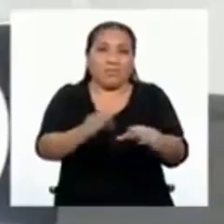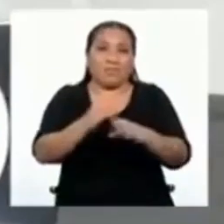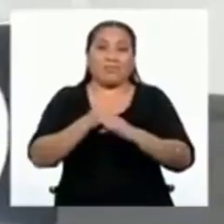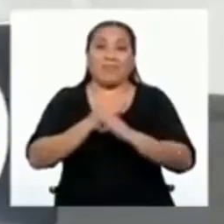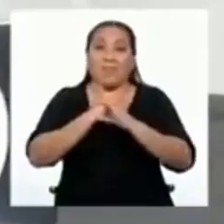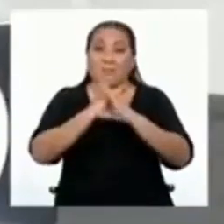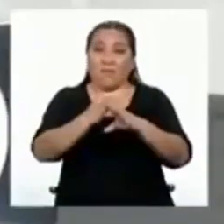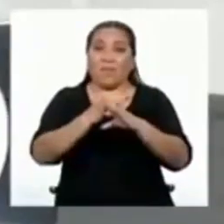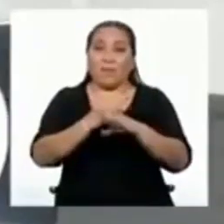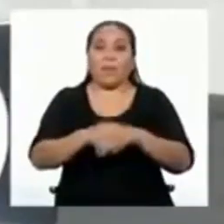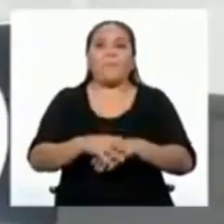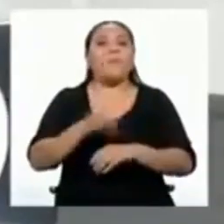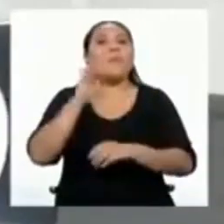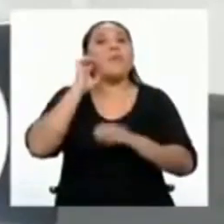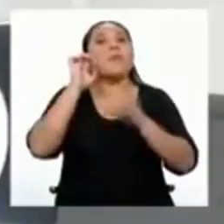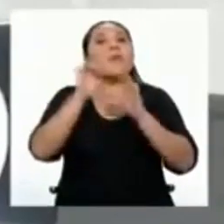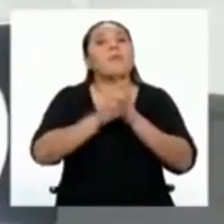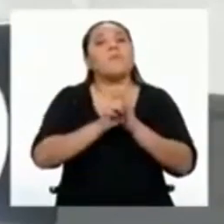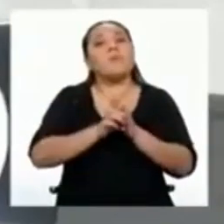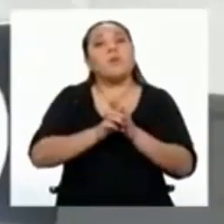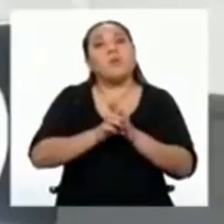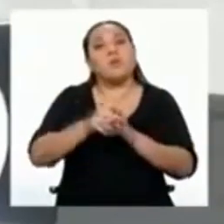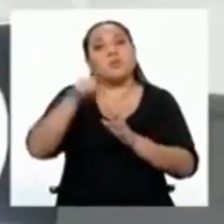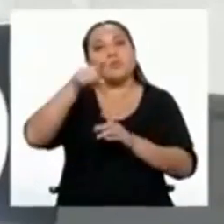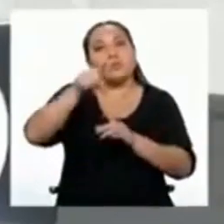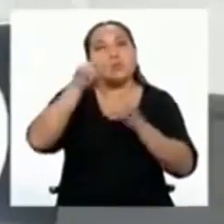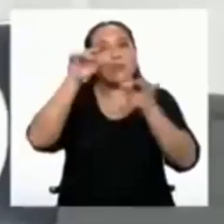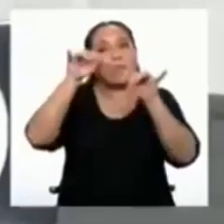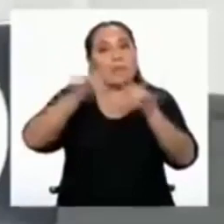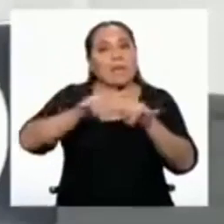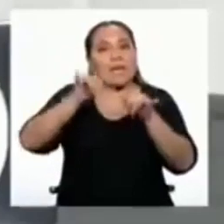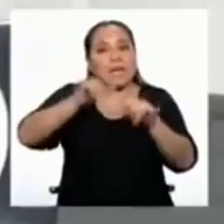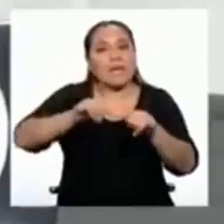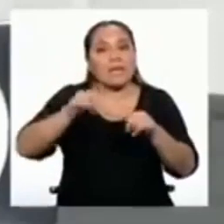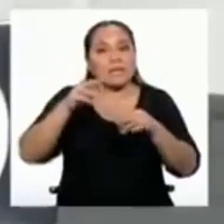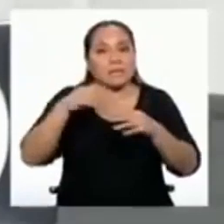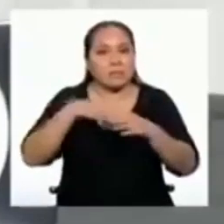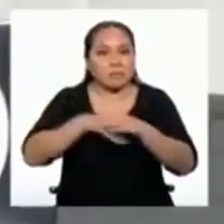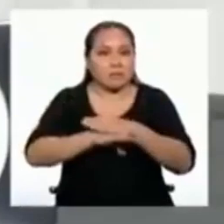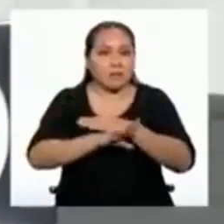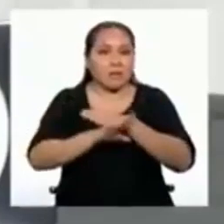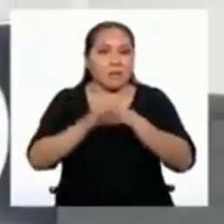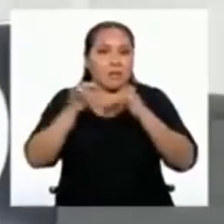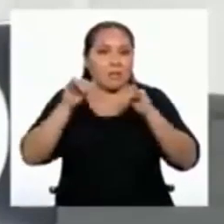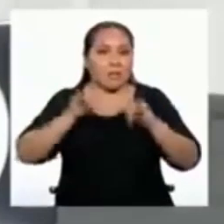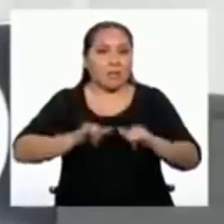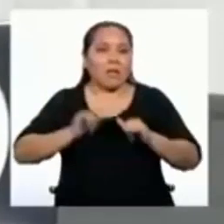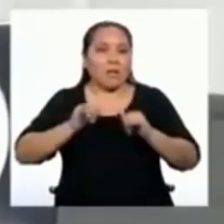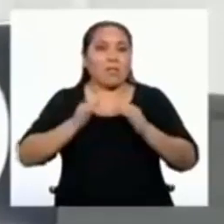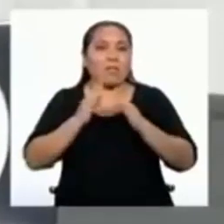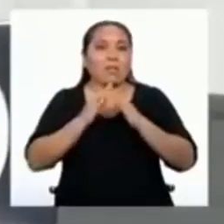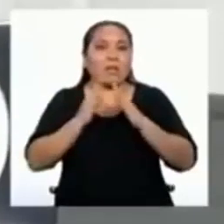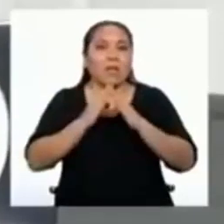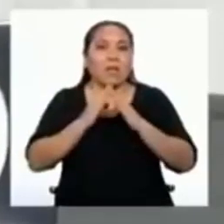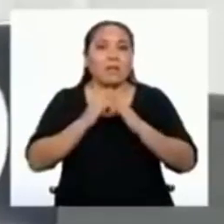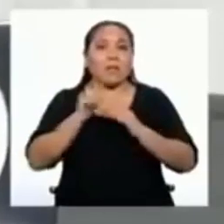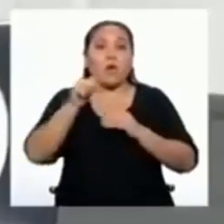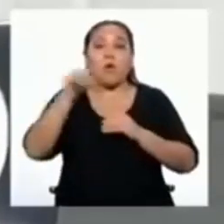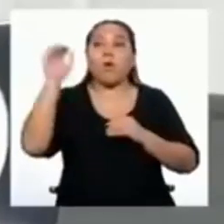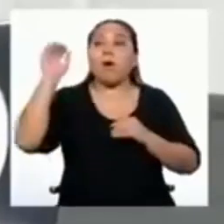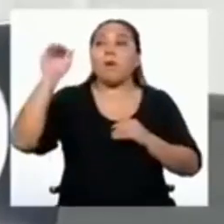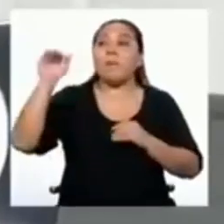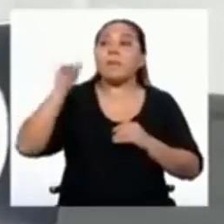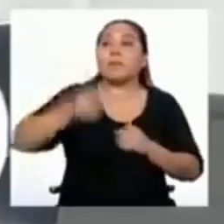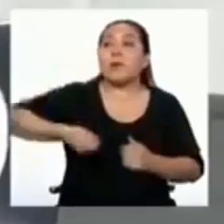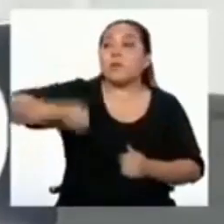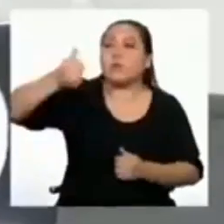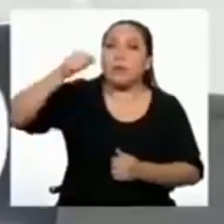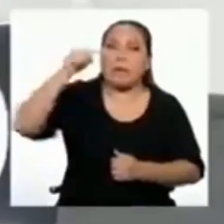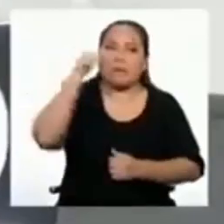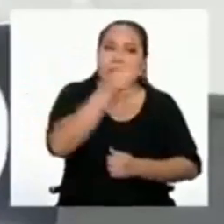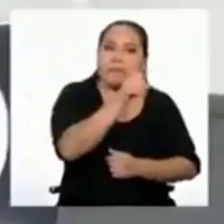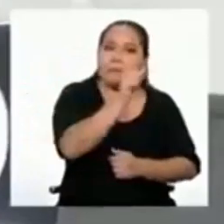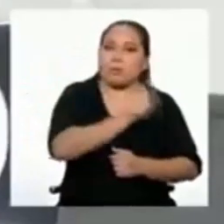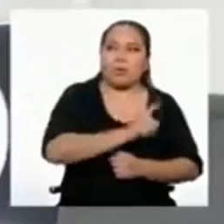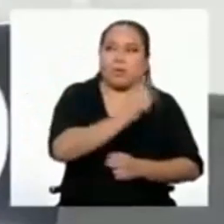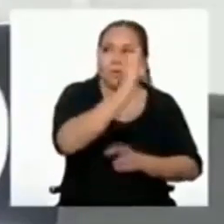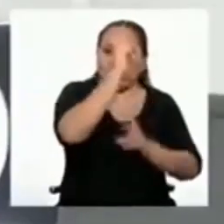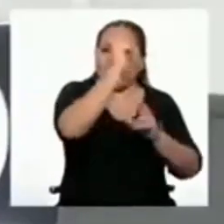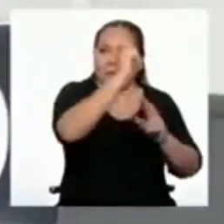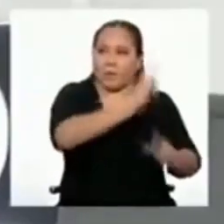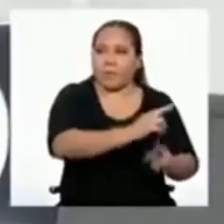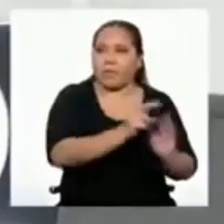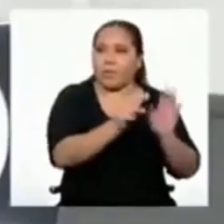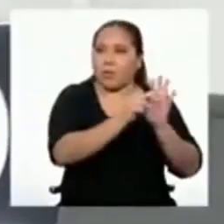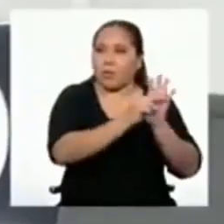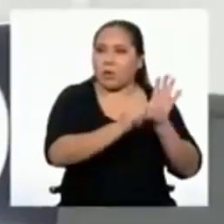por ejemplo, cumplir con quedarnos en casa o tal vez avisar a alguna autoridad si es que hay alguien que no está cumpliendo las